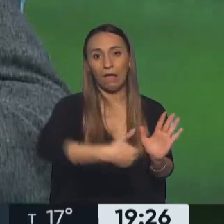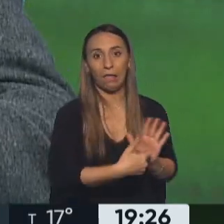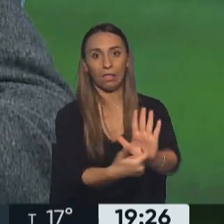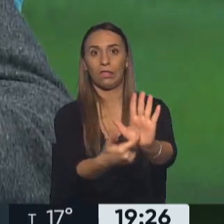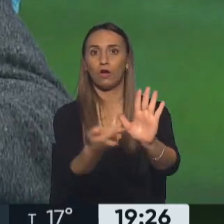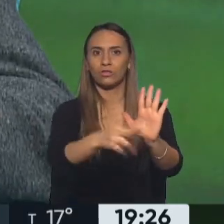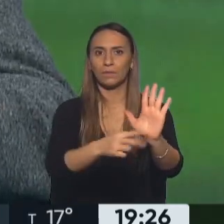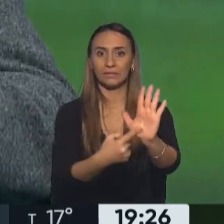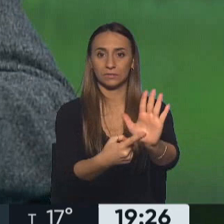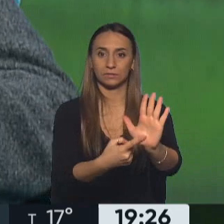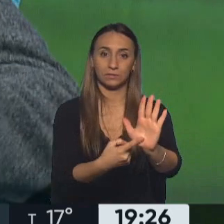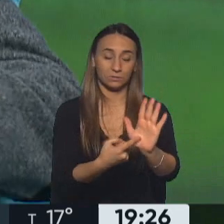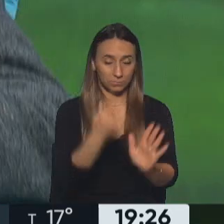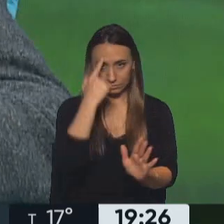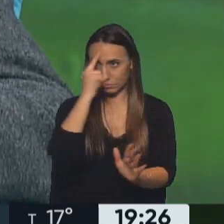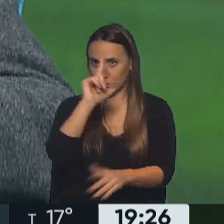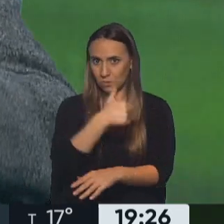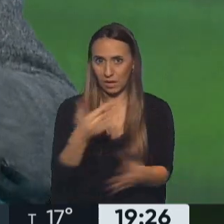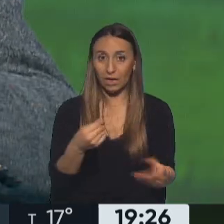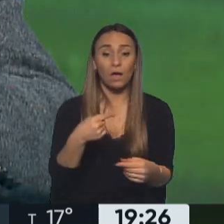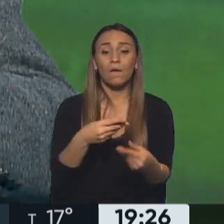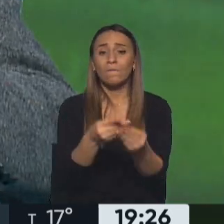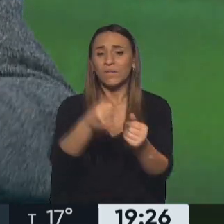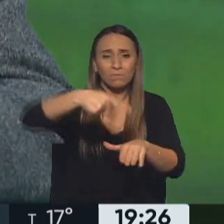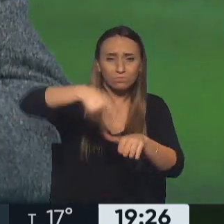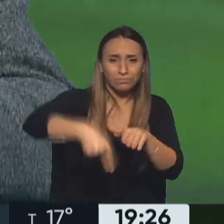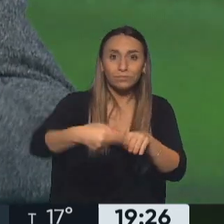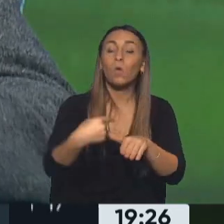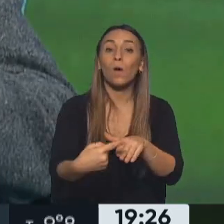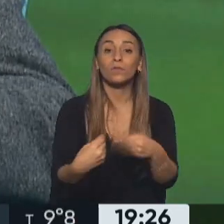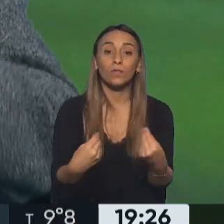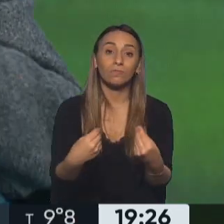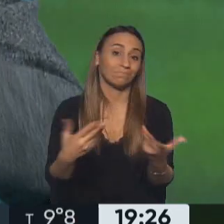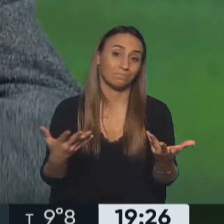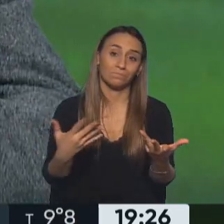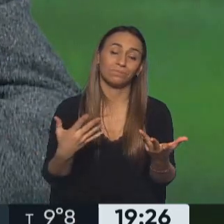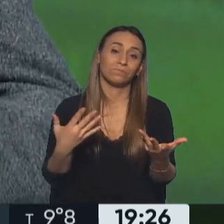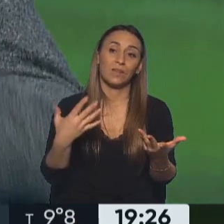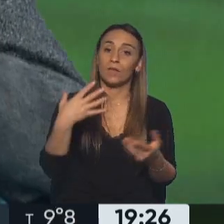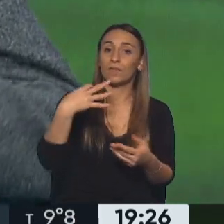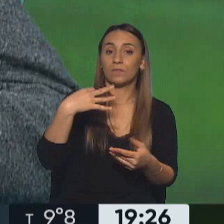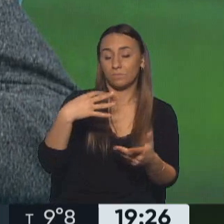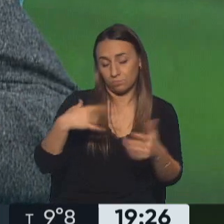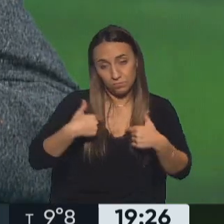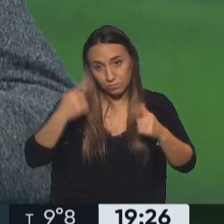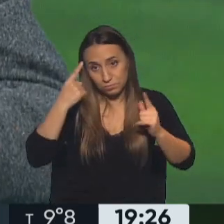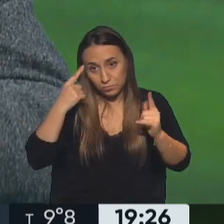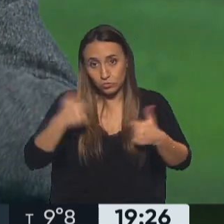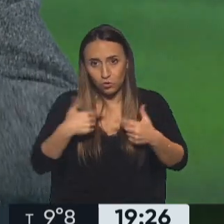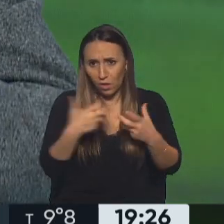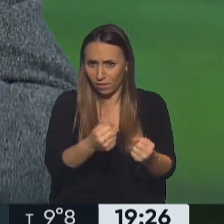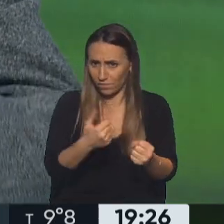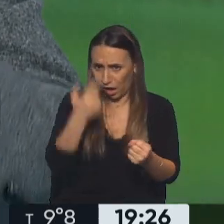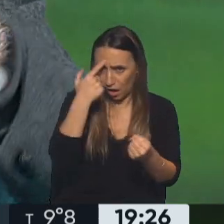cuándo va a terminar ellos el día que en algún momento se haga exista yo que yo defiendo